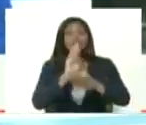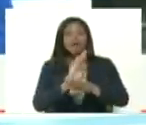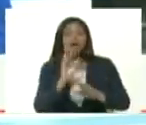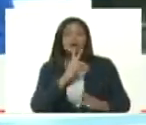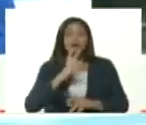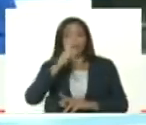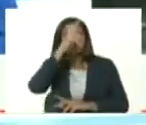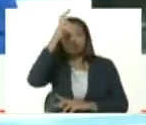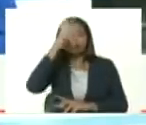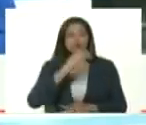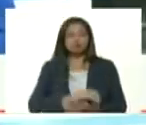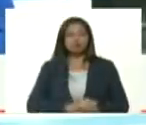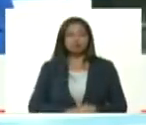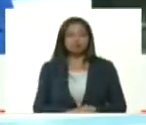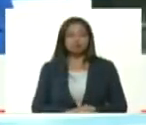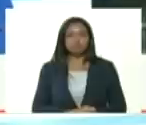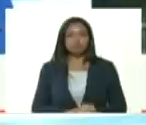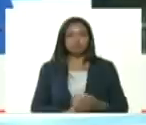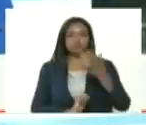Carayaca.